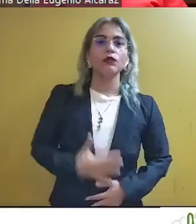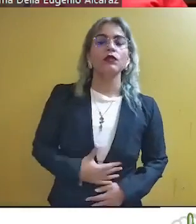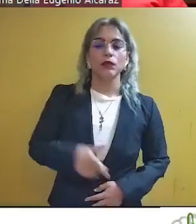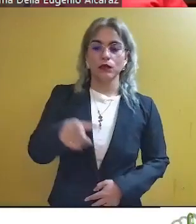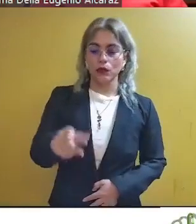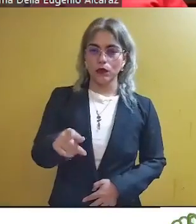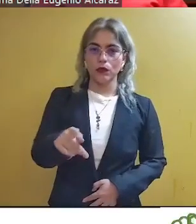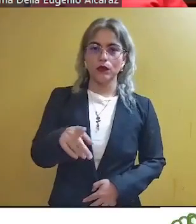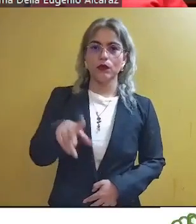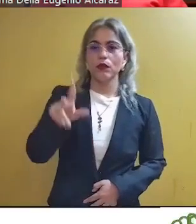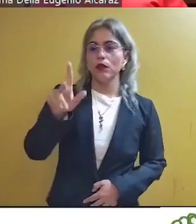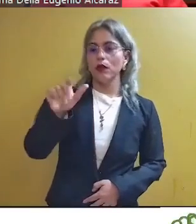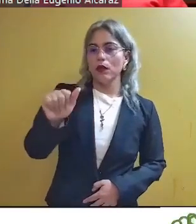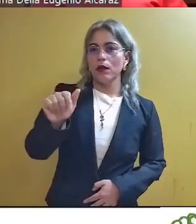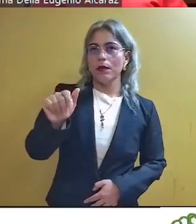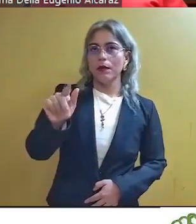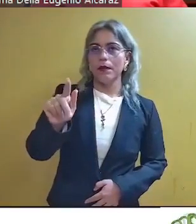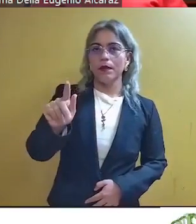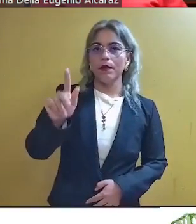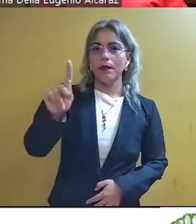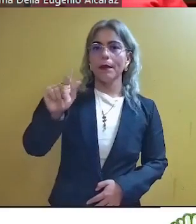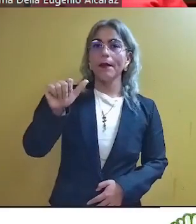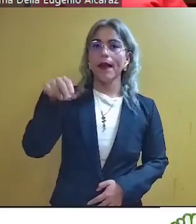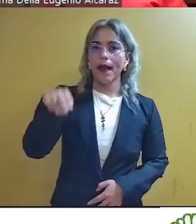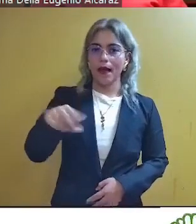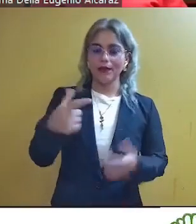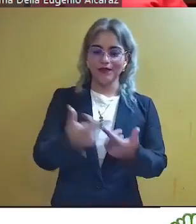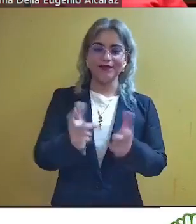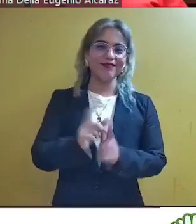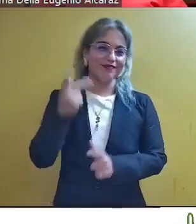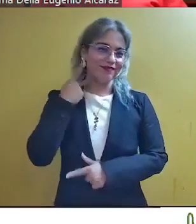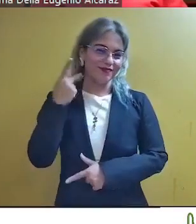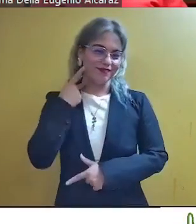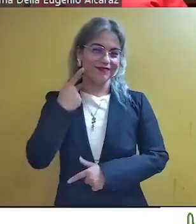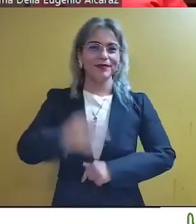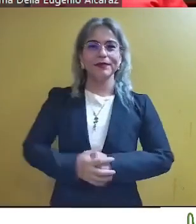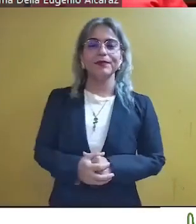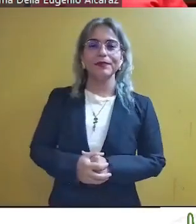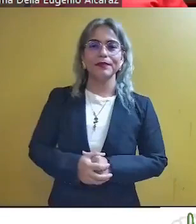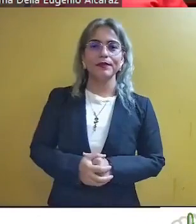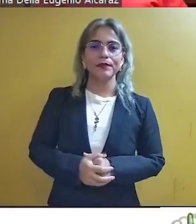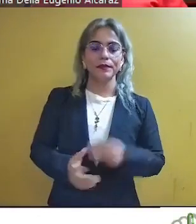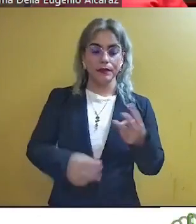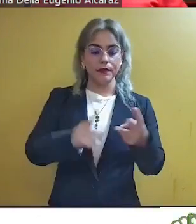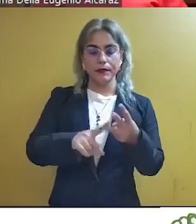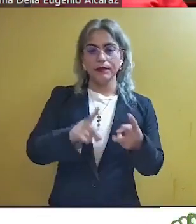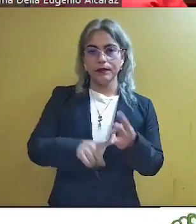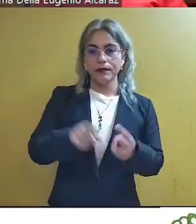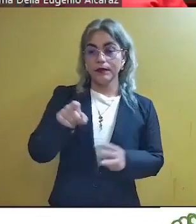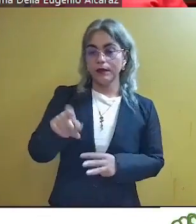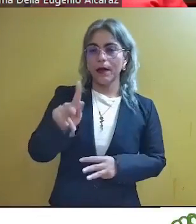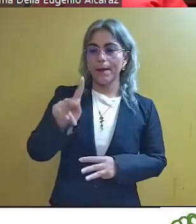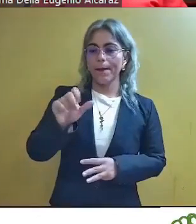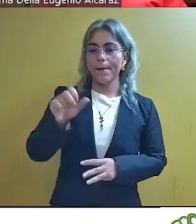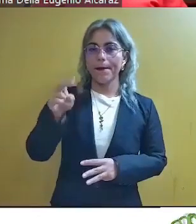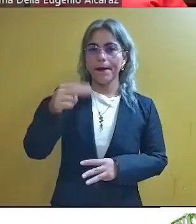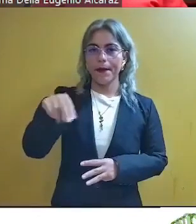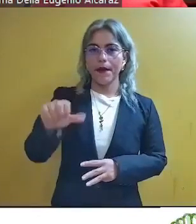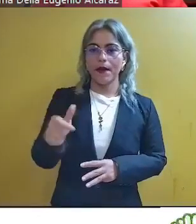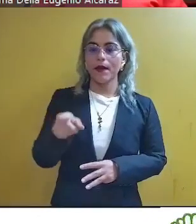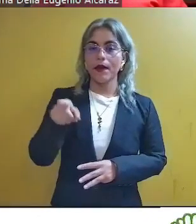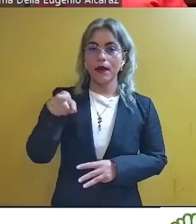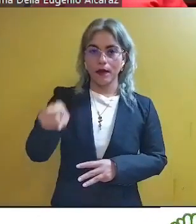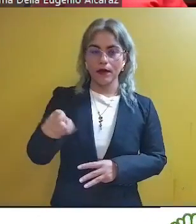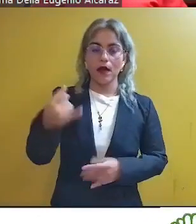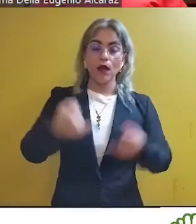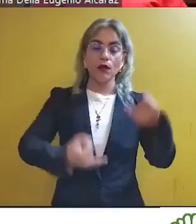Acción Nacional. El siguiente asunto, la actual es Arlene Cius Arabia Peña, la autoridad responsable, la Comisión Nacional de Honestidad y Justicia de